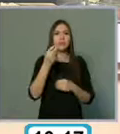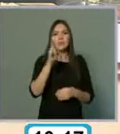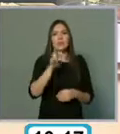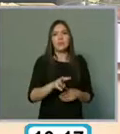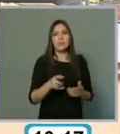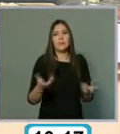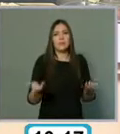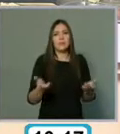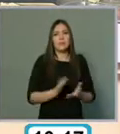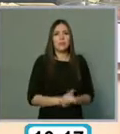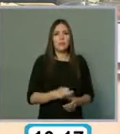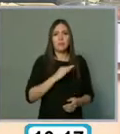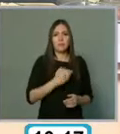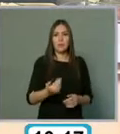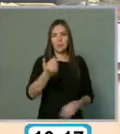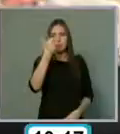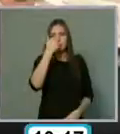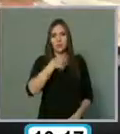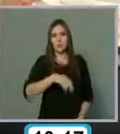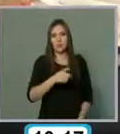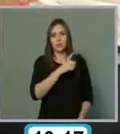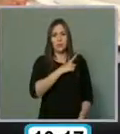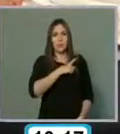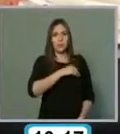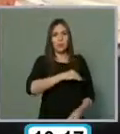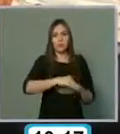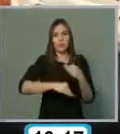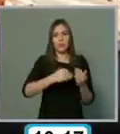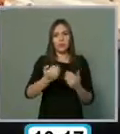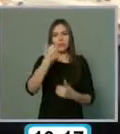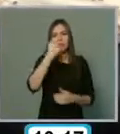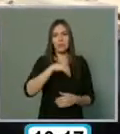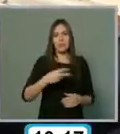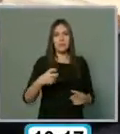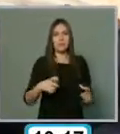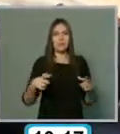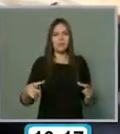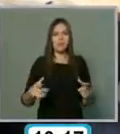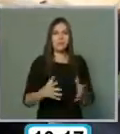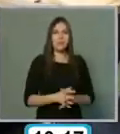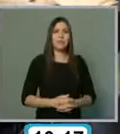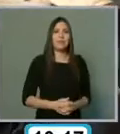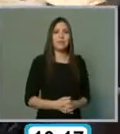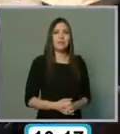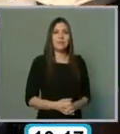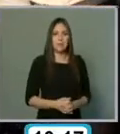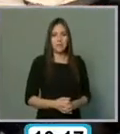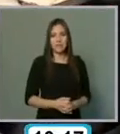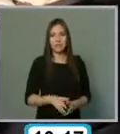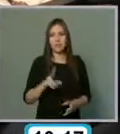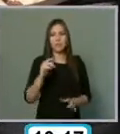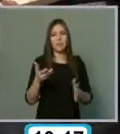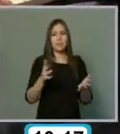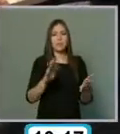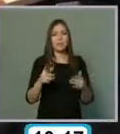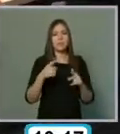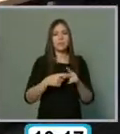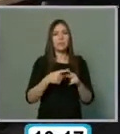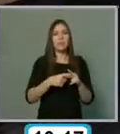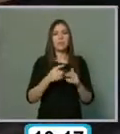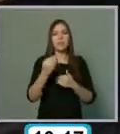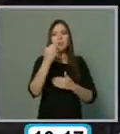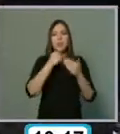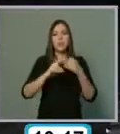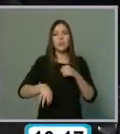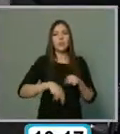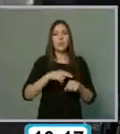que yo creo que yo me podría comer fácil solo eso. Solito, ¿verdad? Exactamente. No, pues por lo general, digo, calculamos boquitas decentes.